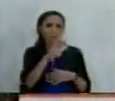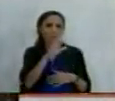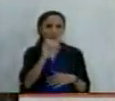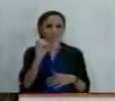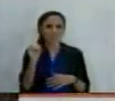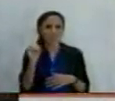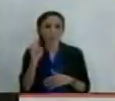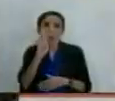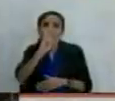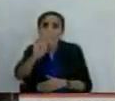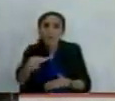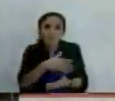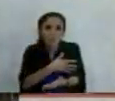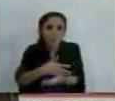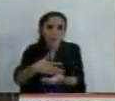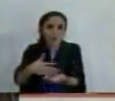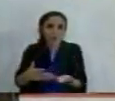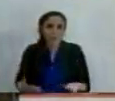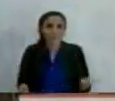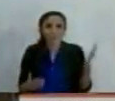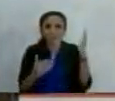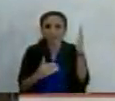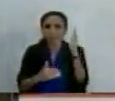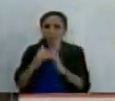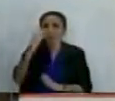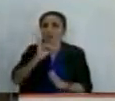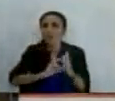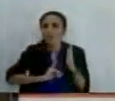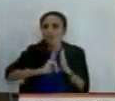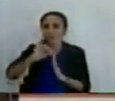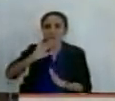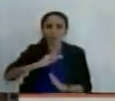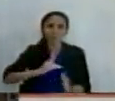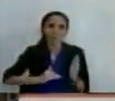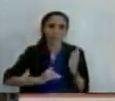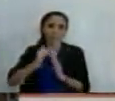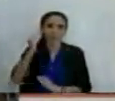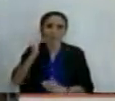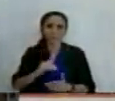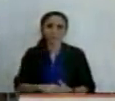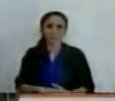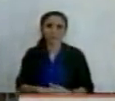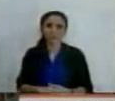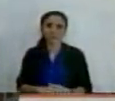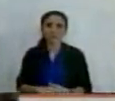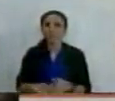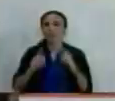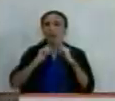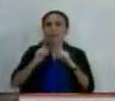millones a dios querido vamos a hacer una autopista al sur real